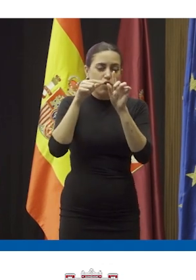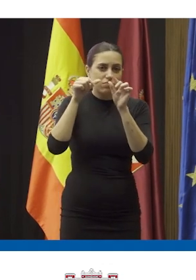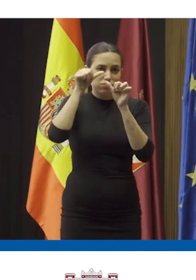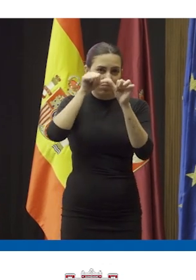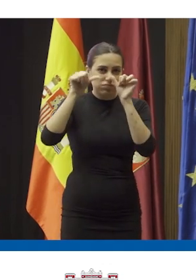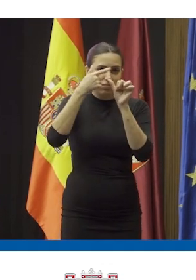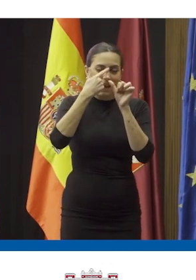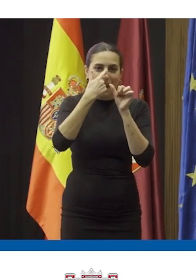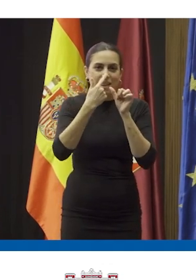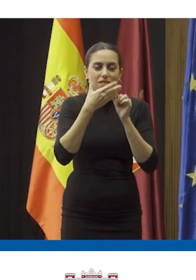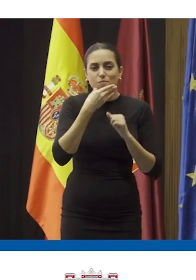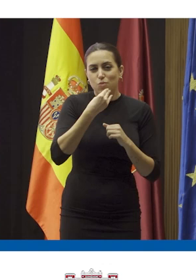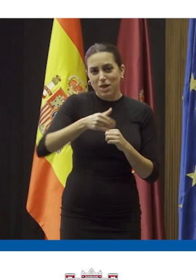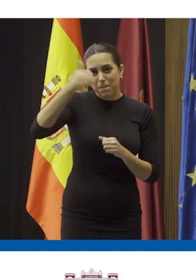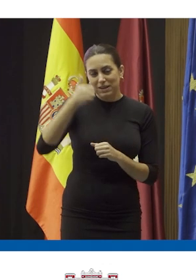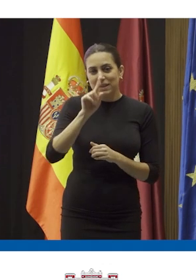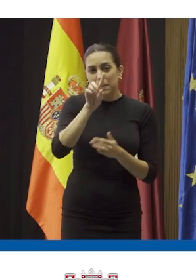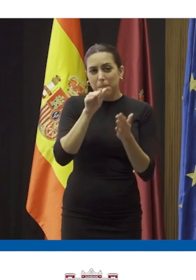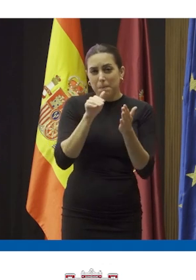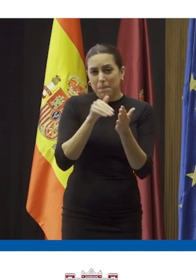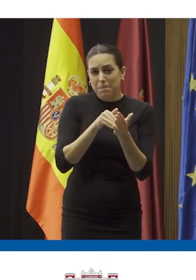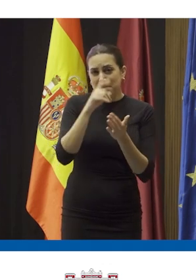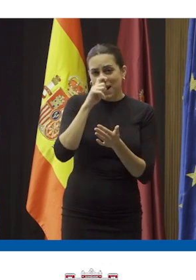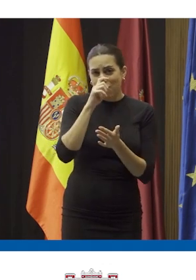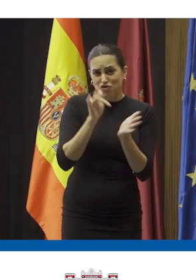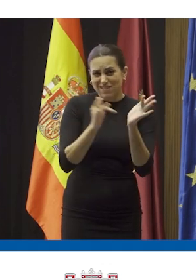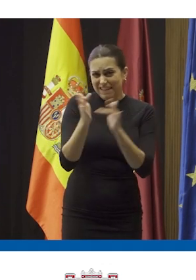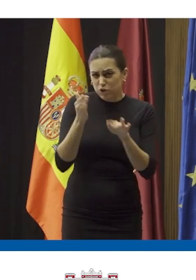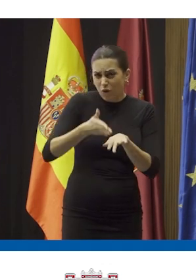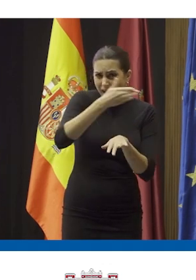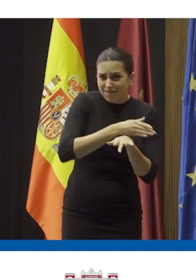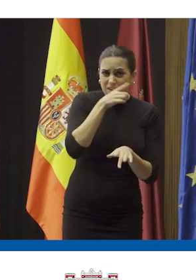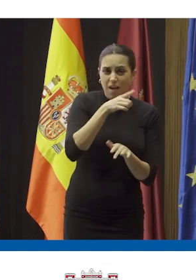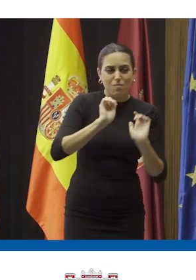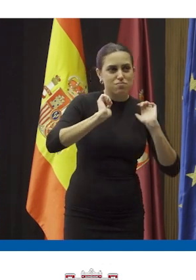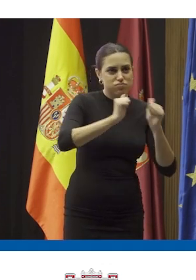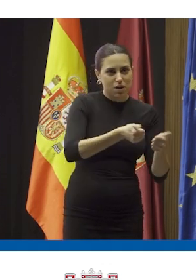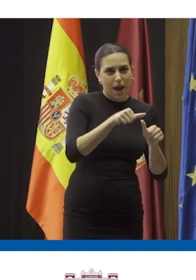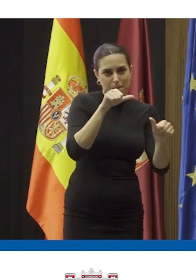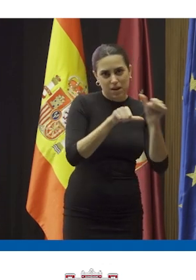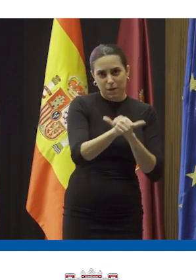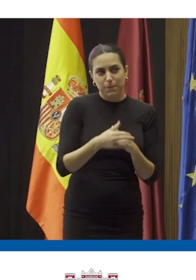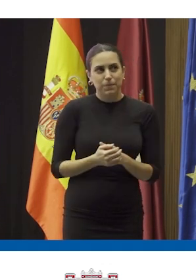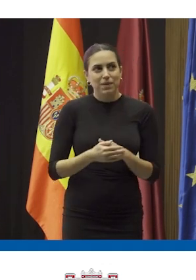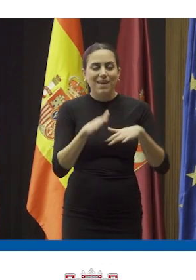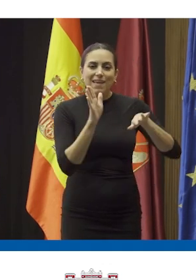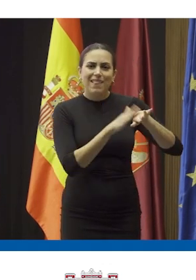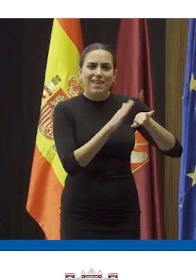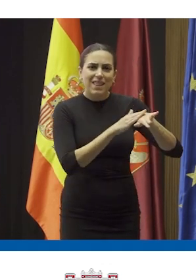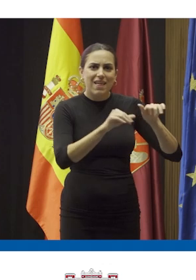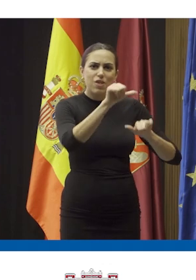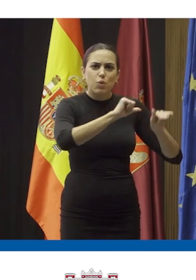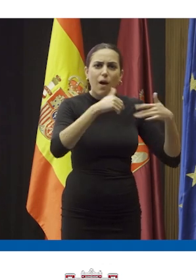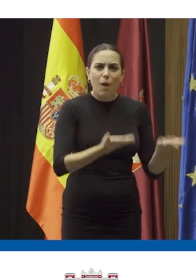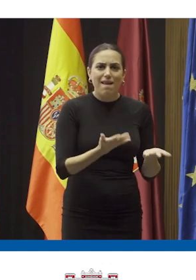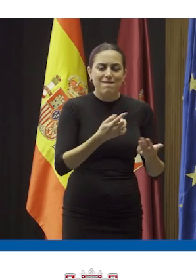de prácticamente 1000 años antes de Cristo. Fíjense el tiempo puede evolucionar. A la izquierda hay la cirugía china, que tiene